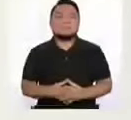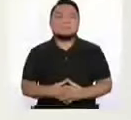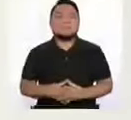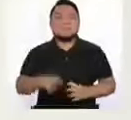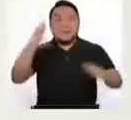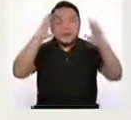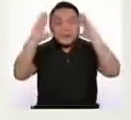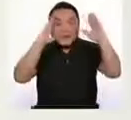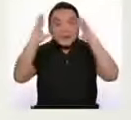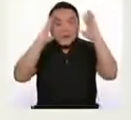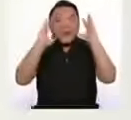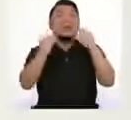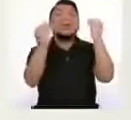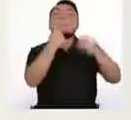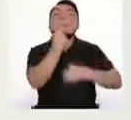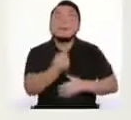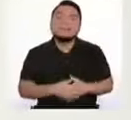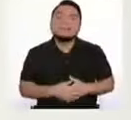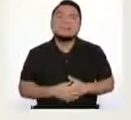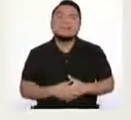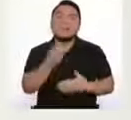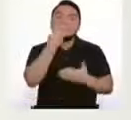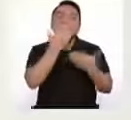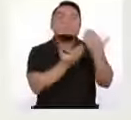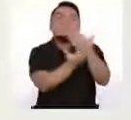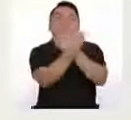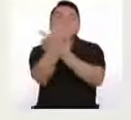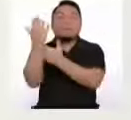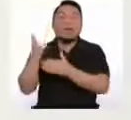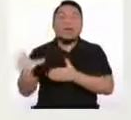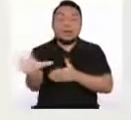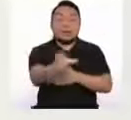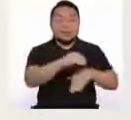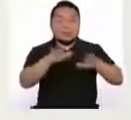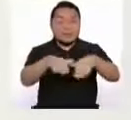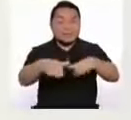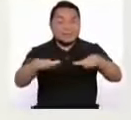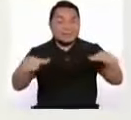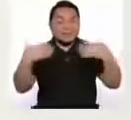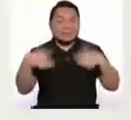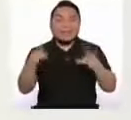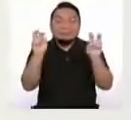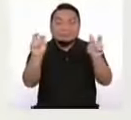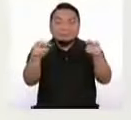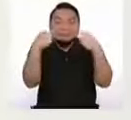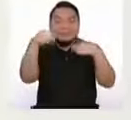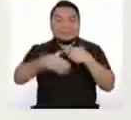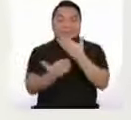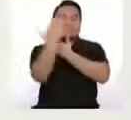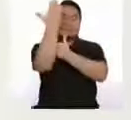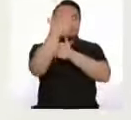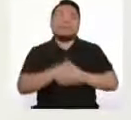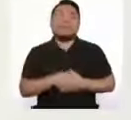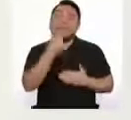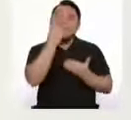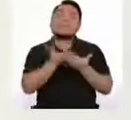Hola, ¿qué tal? Muy buenos días a todas las niñas y niños que nos acompañan esta mañana.